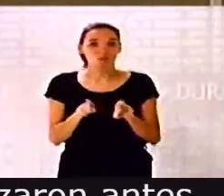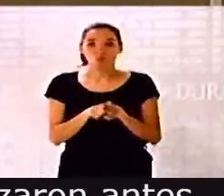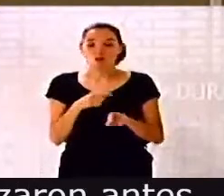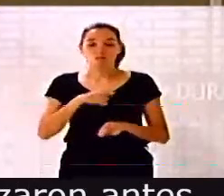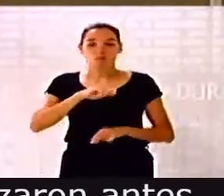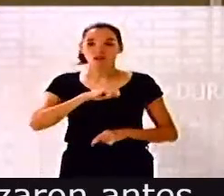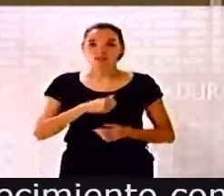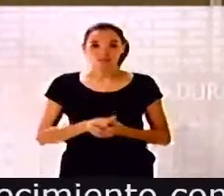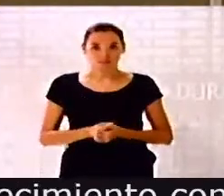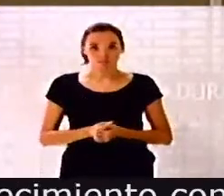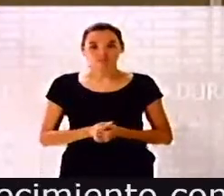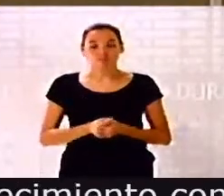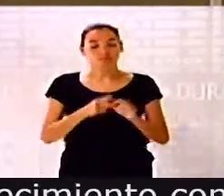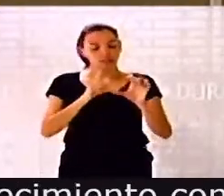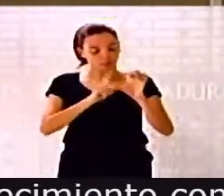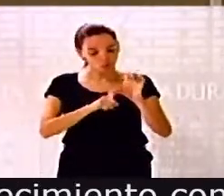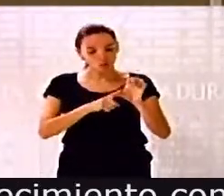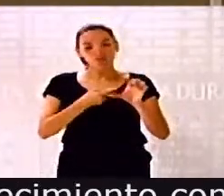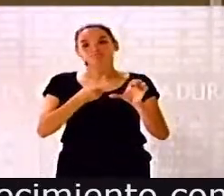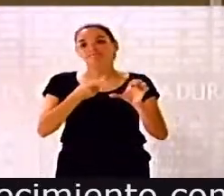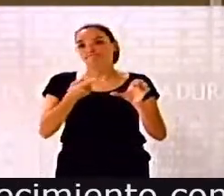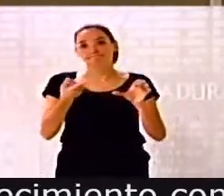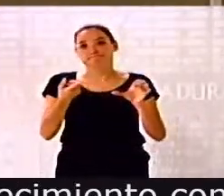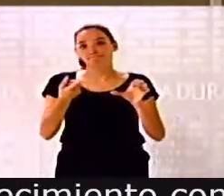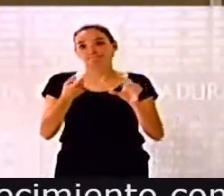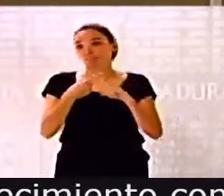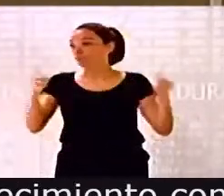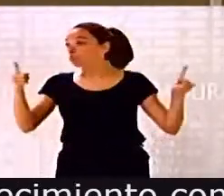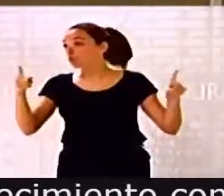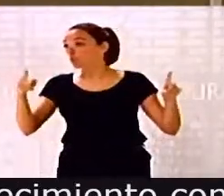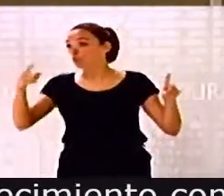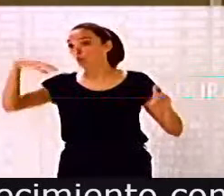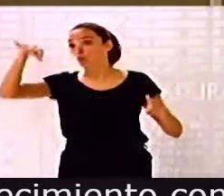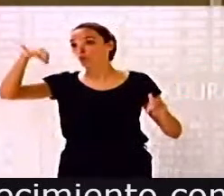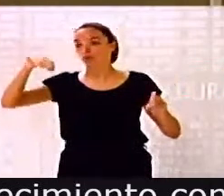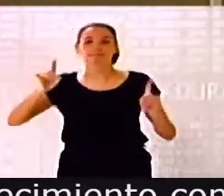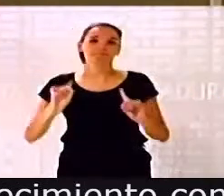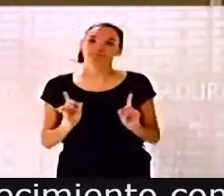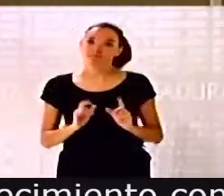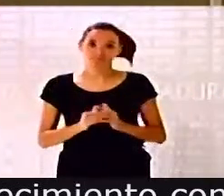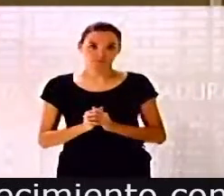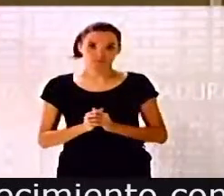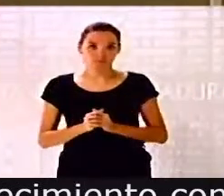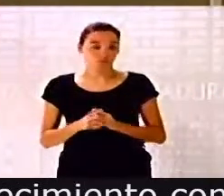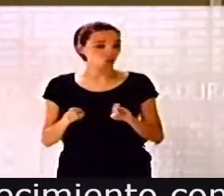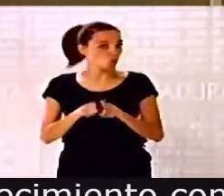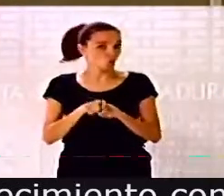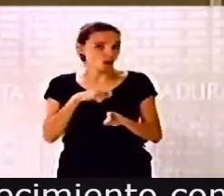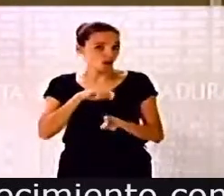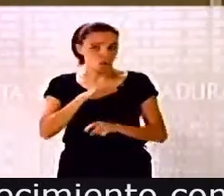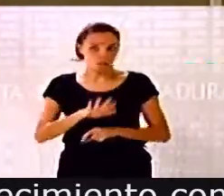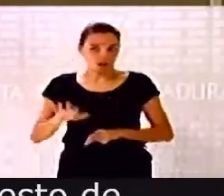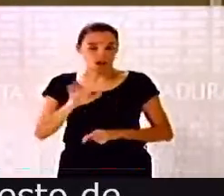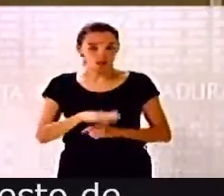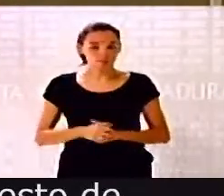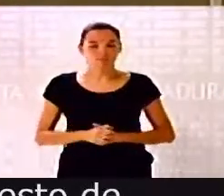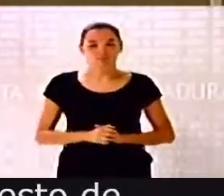del país, y Extremadura no es diferente al resto de España.